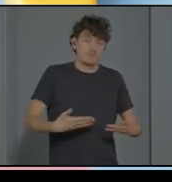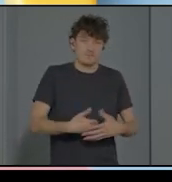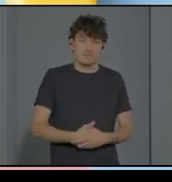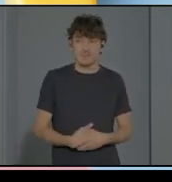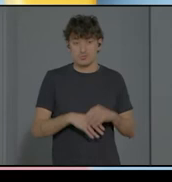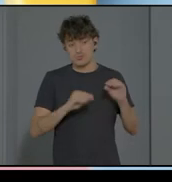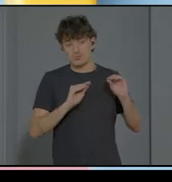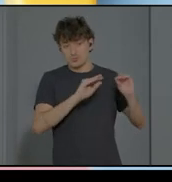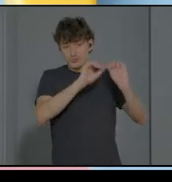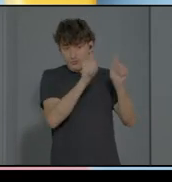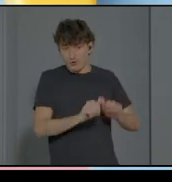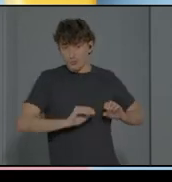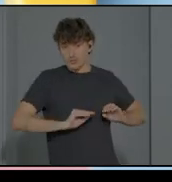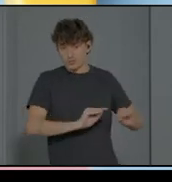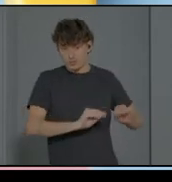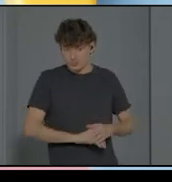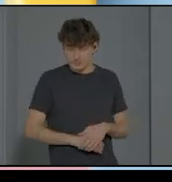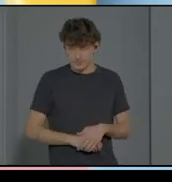lleva la